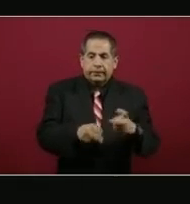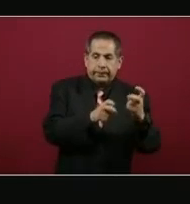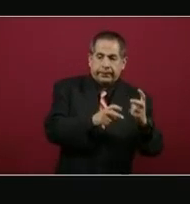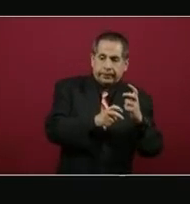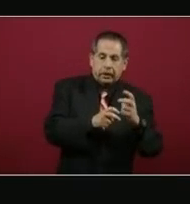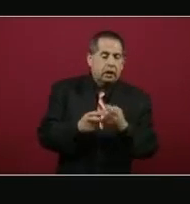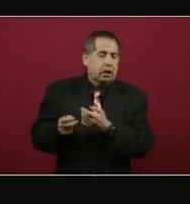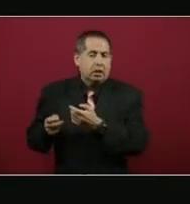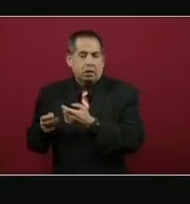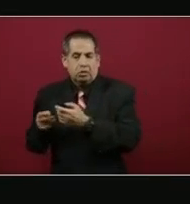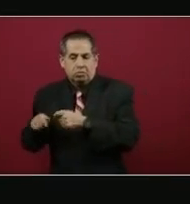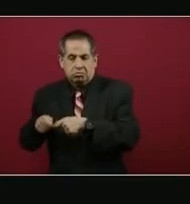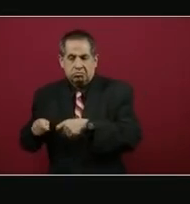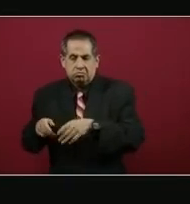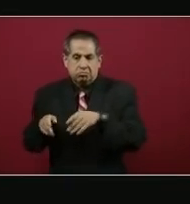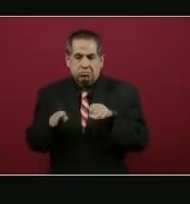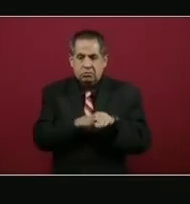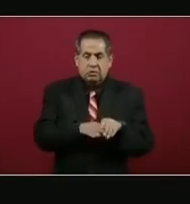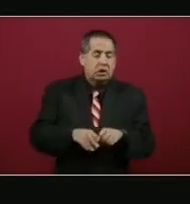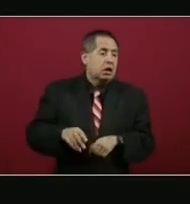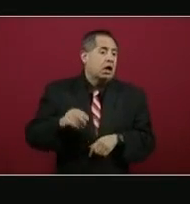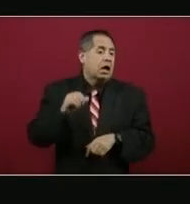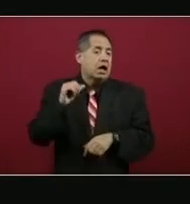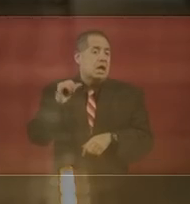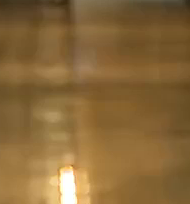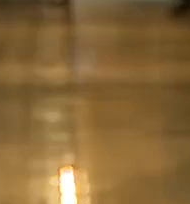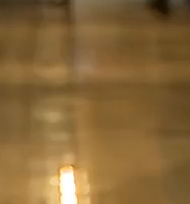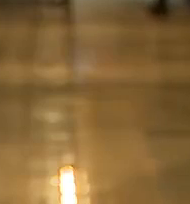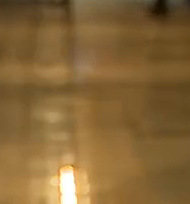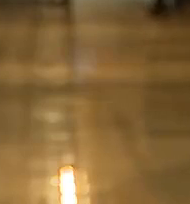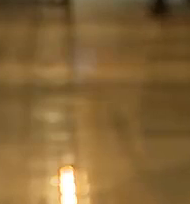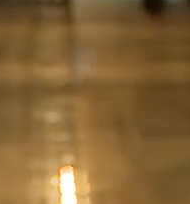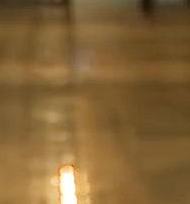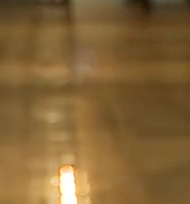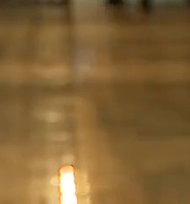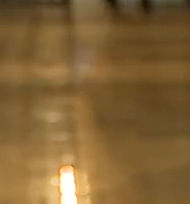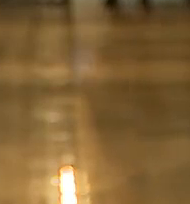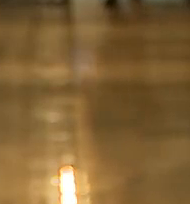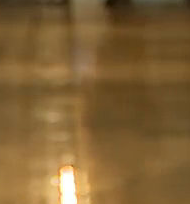de Tuxpan a Azcapotzalco.